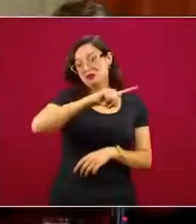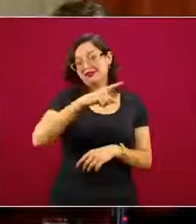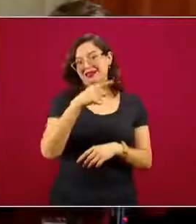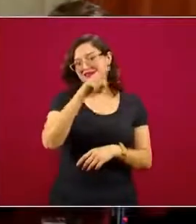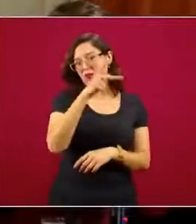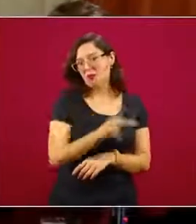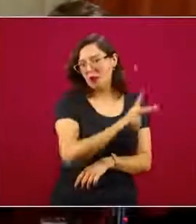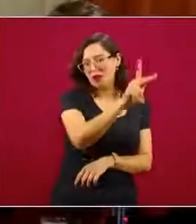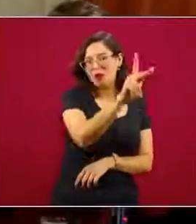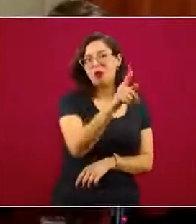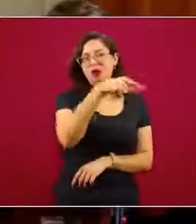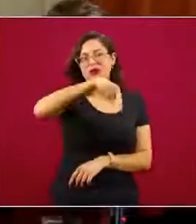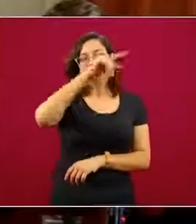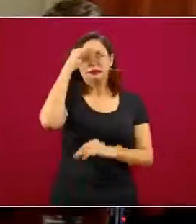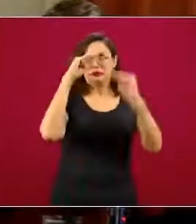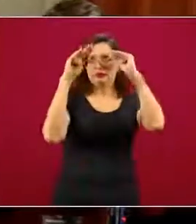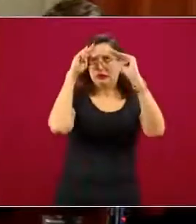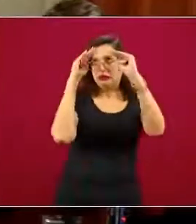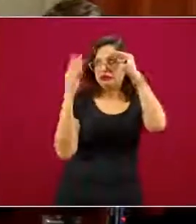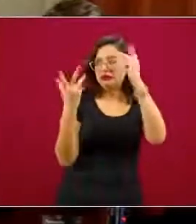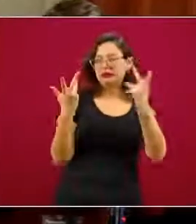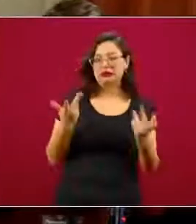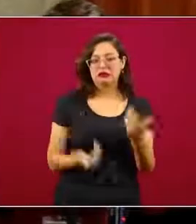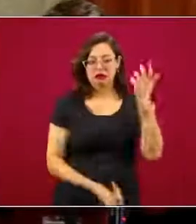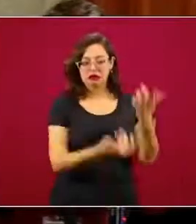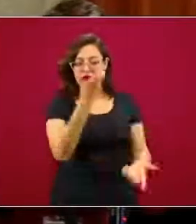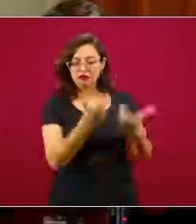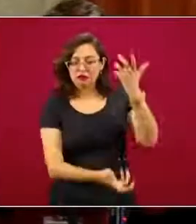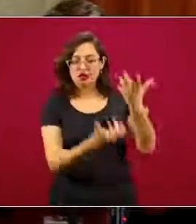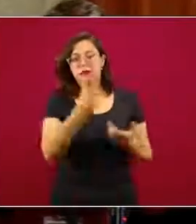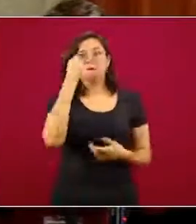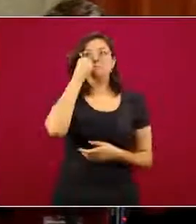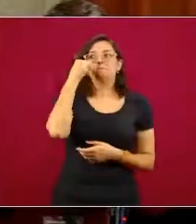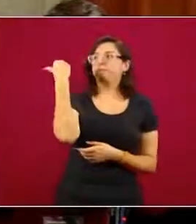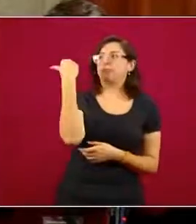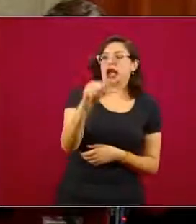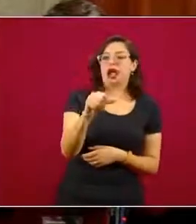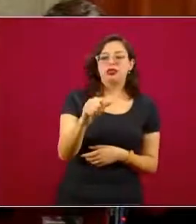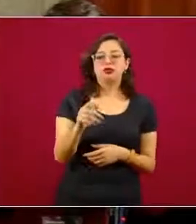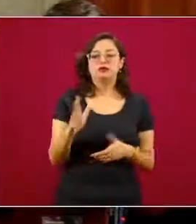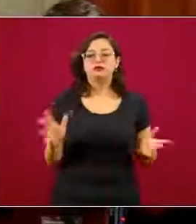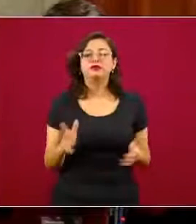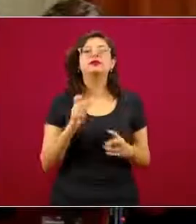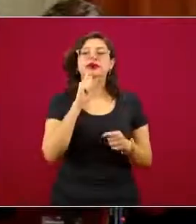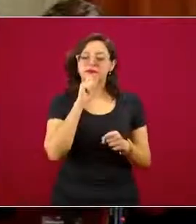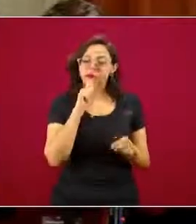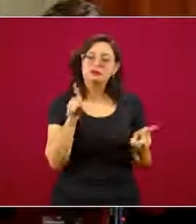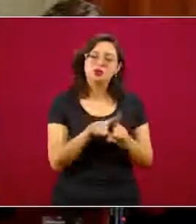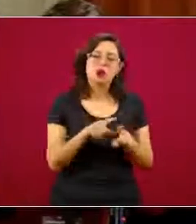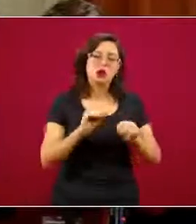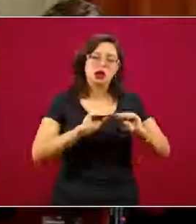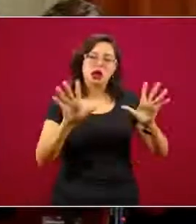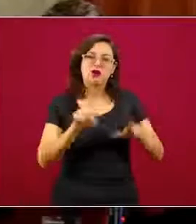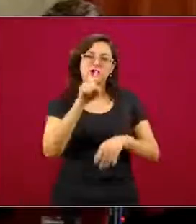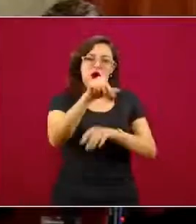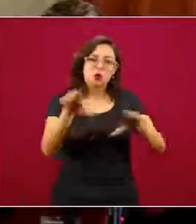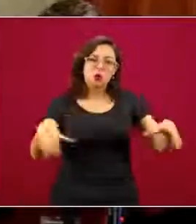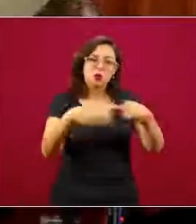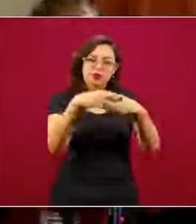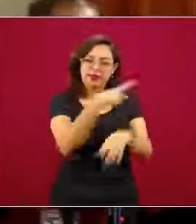¿qué riesgos implicaría este tipo de prácticas? Bueno, siempre y cuando respetando también los usos y costumbres de estas comunidades. Y la